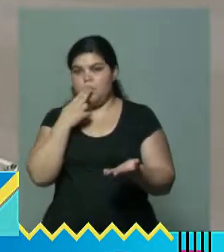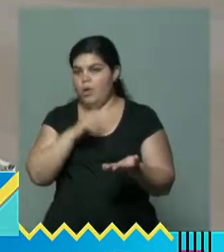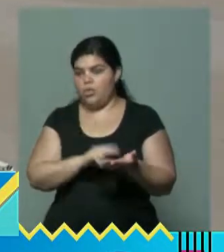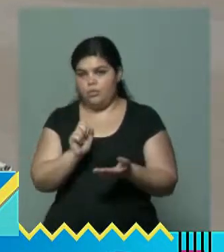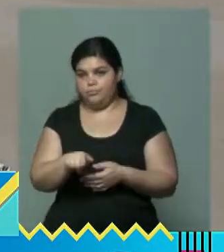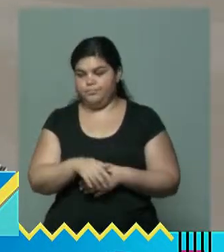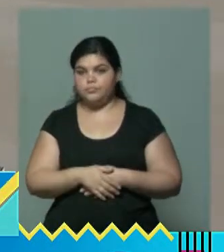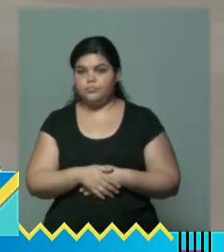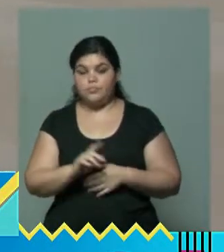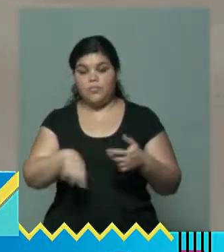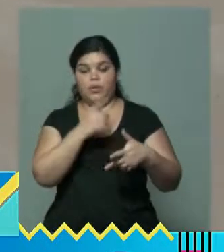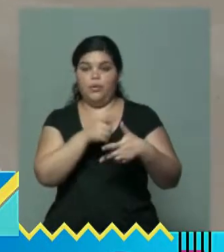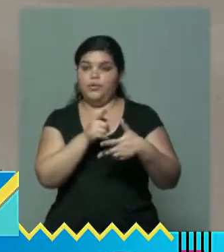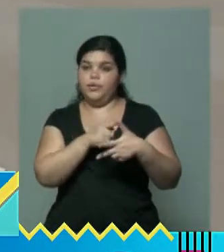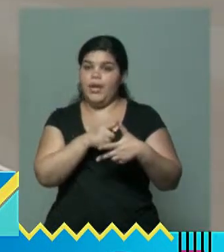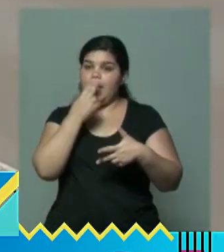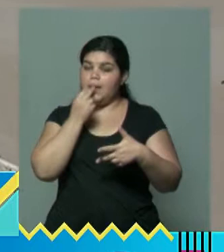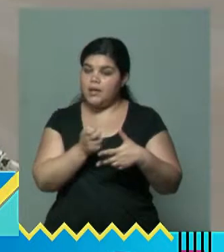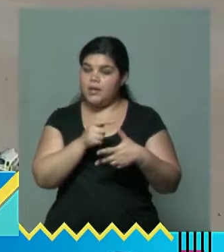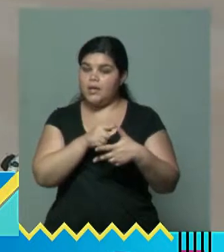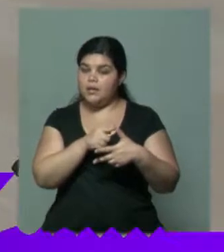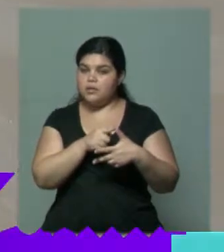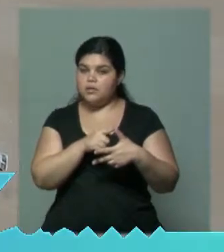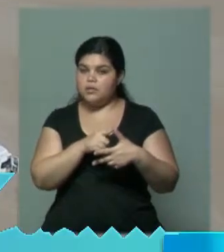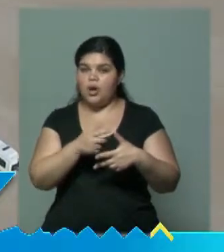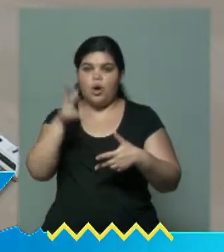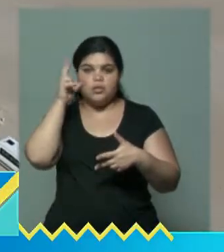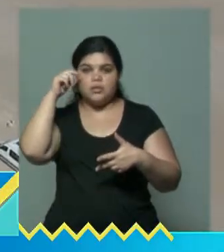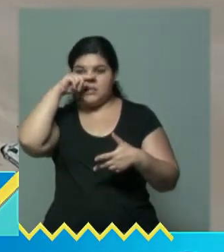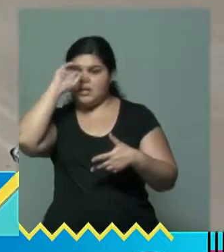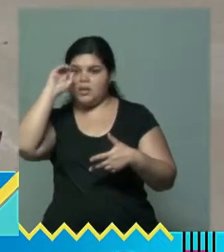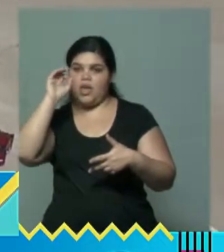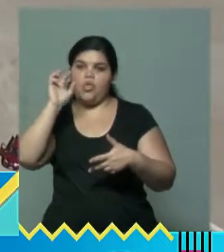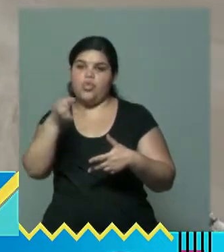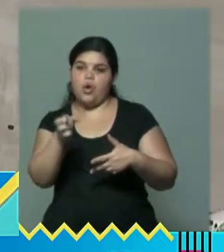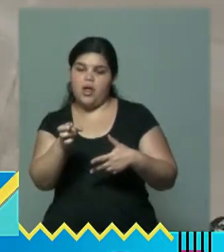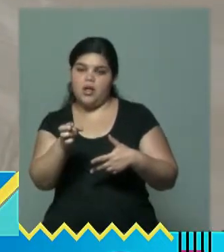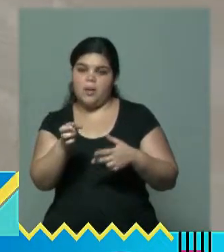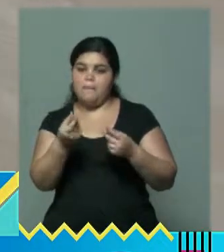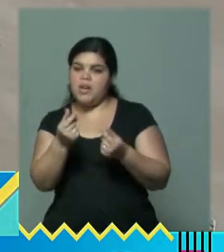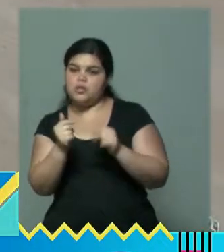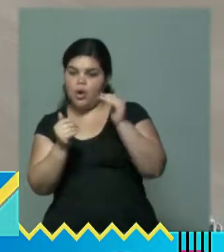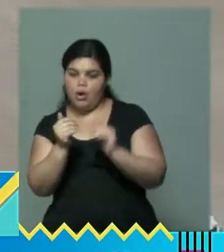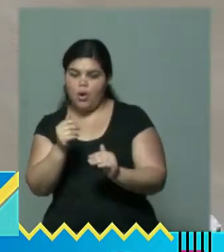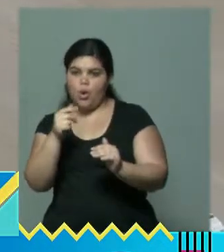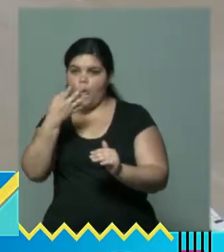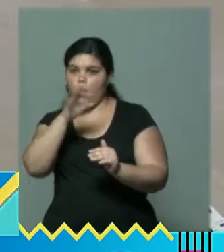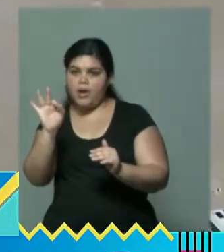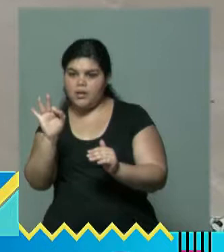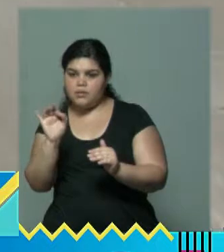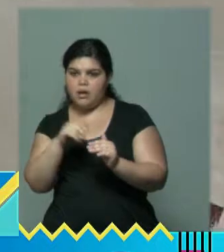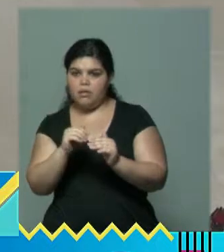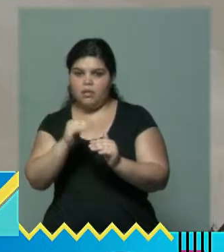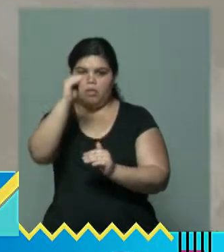recién. Tenemos un precio, un costo de arriba de $87, un precio abajo de los 40, hay que ir cerrando esa brecha. El